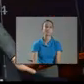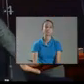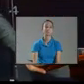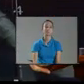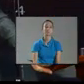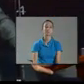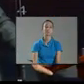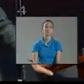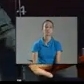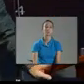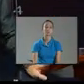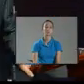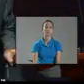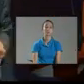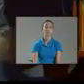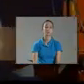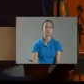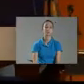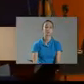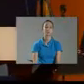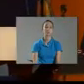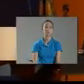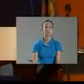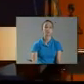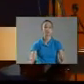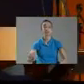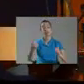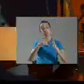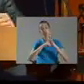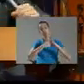¿Qué dijo Dios que era? Yo dije.